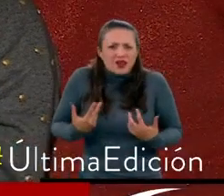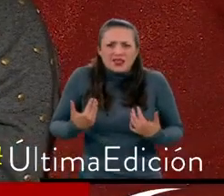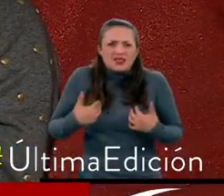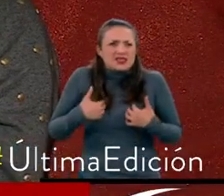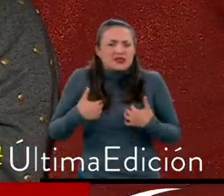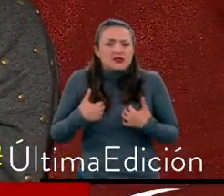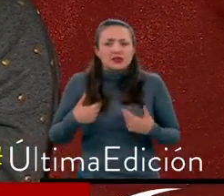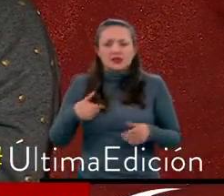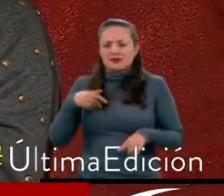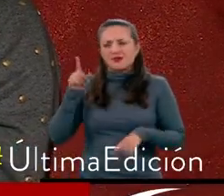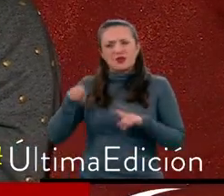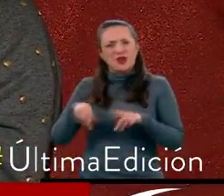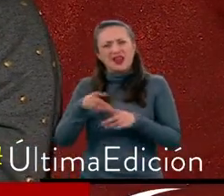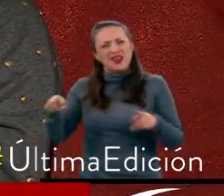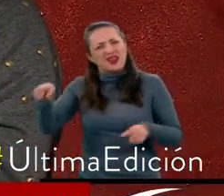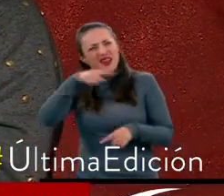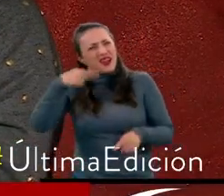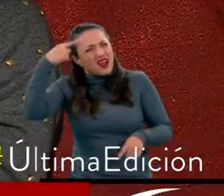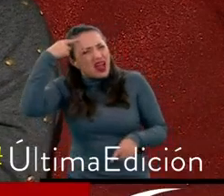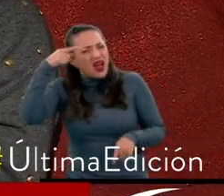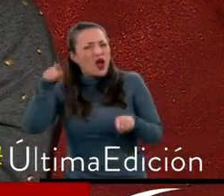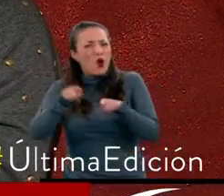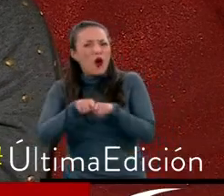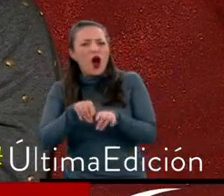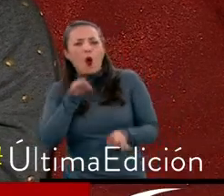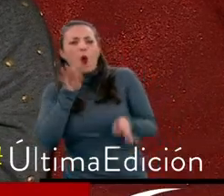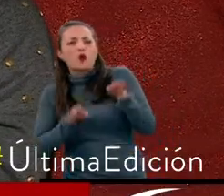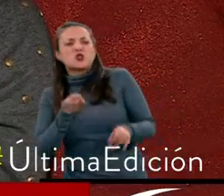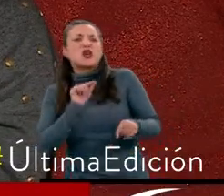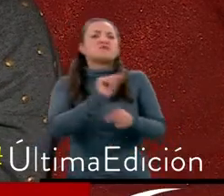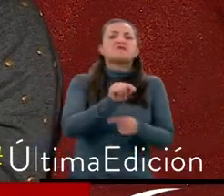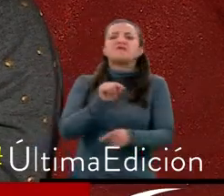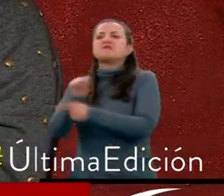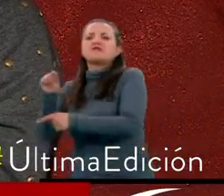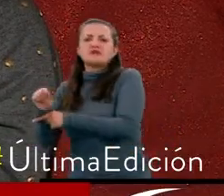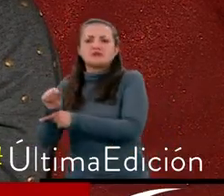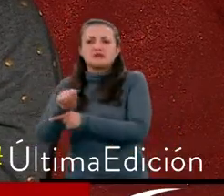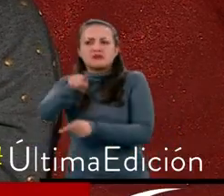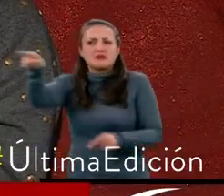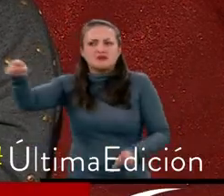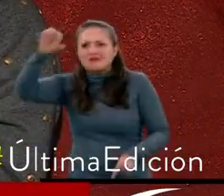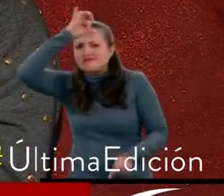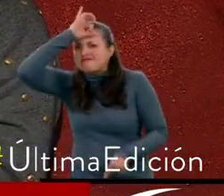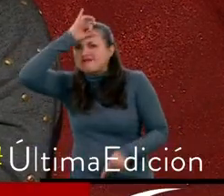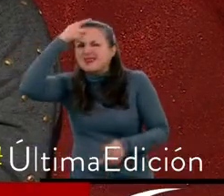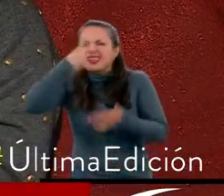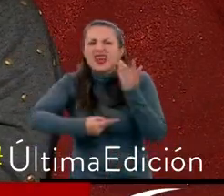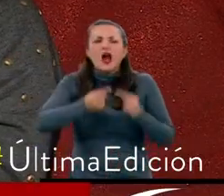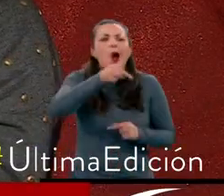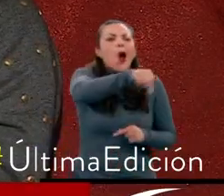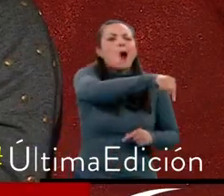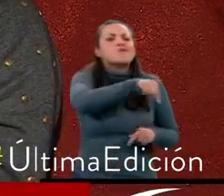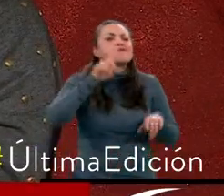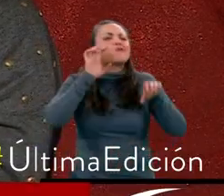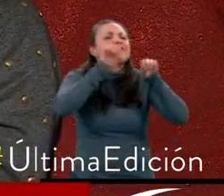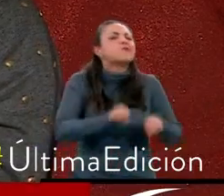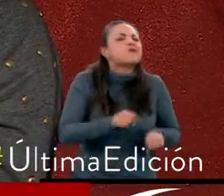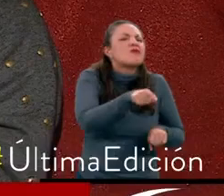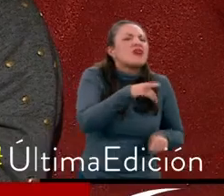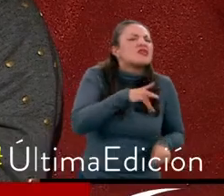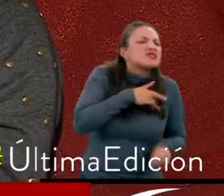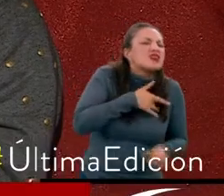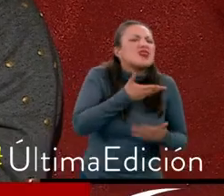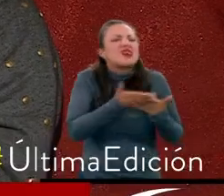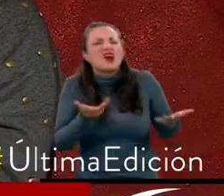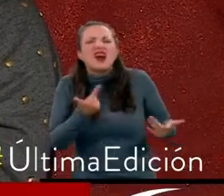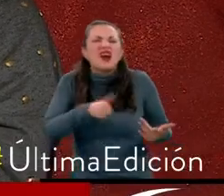deberíamos juzgar a las personas sin saber qué pasan o qué tienen, porque pues no somos quien